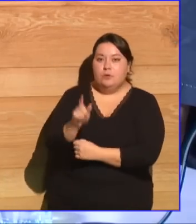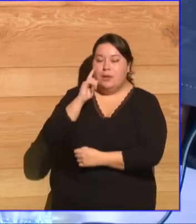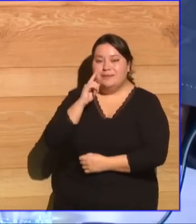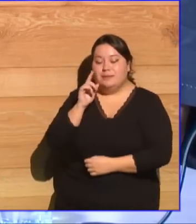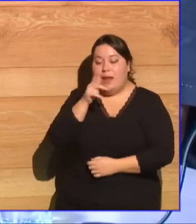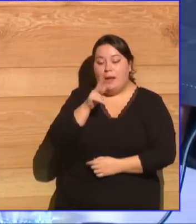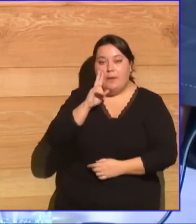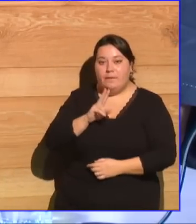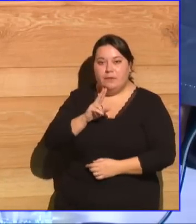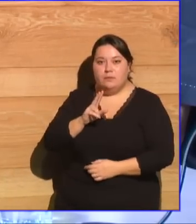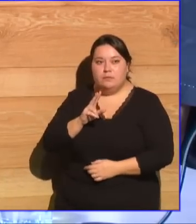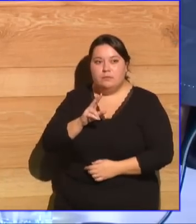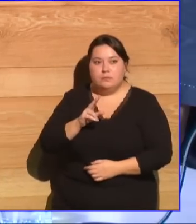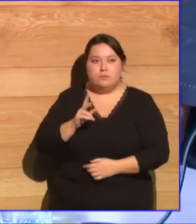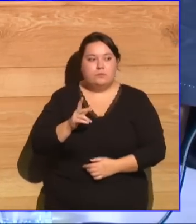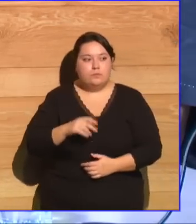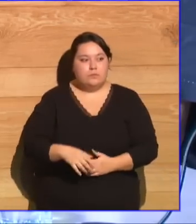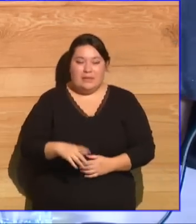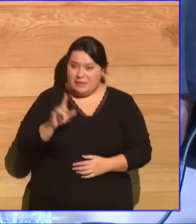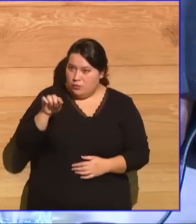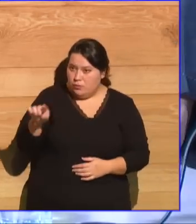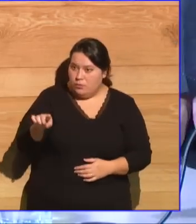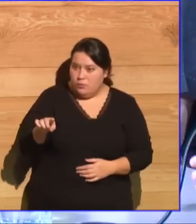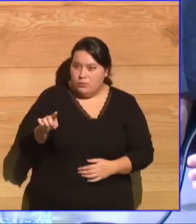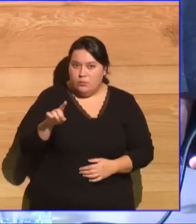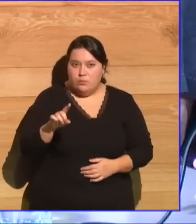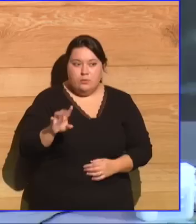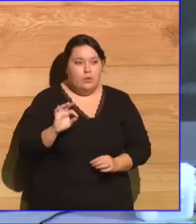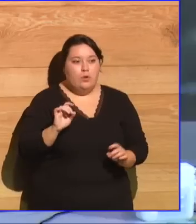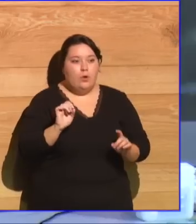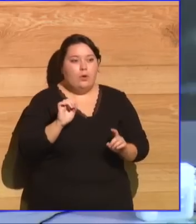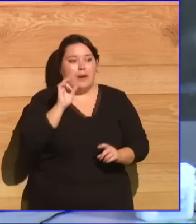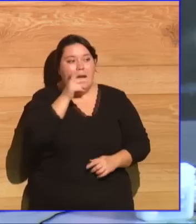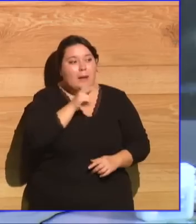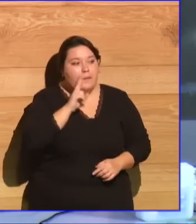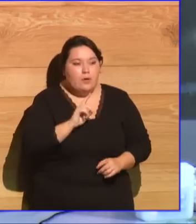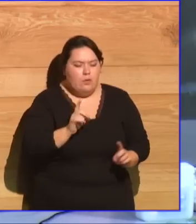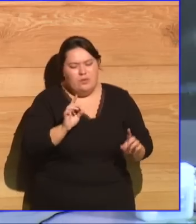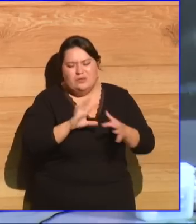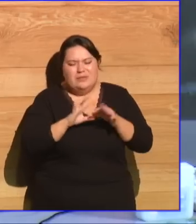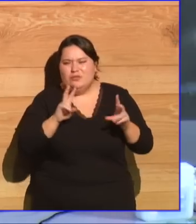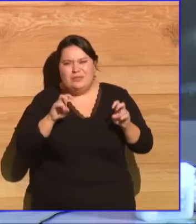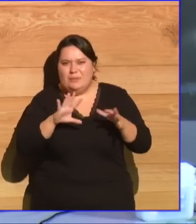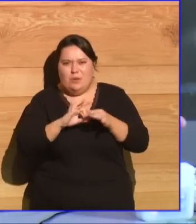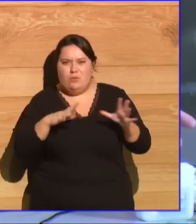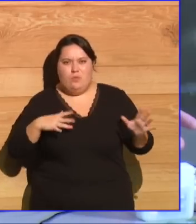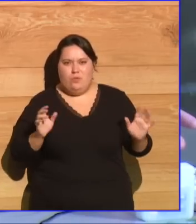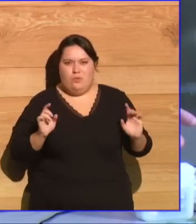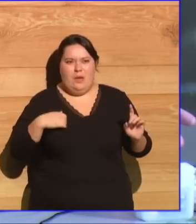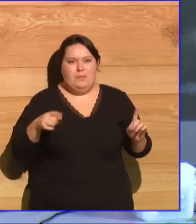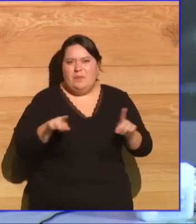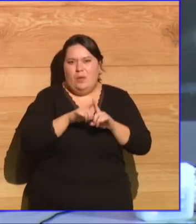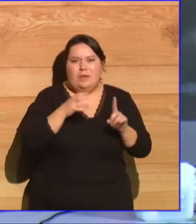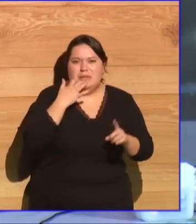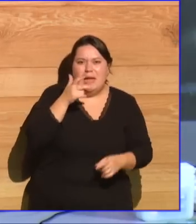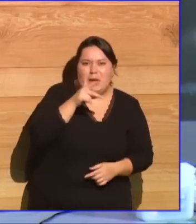cámara, creo. ¿Es así? No, si no es una cuestión de ver o no la cámara, si yo no soy de la escuela de si se ve la cámara mal,